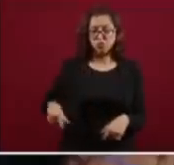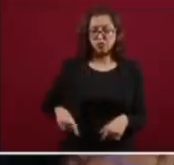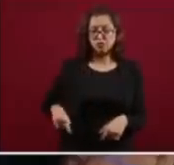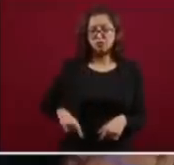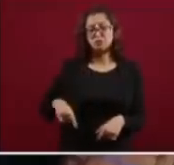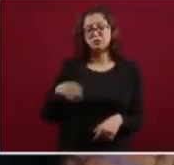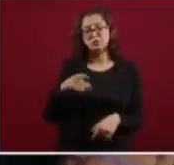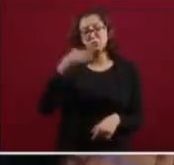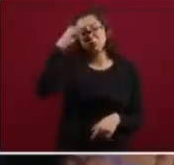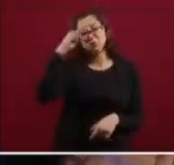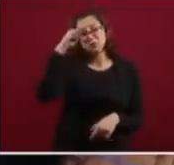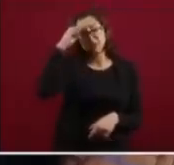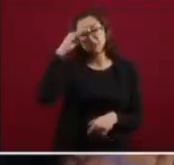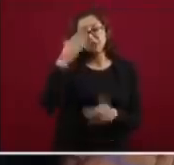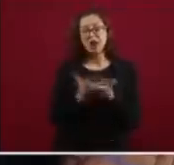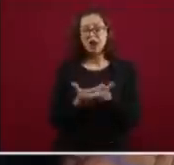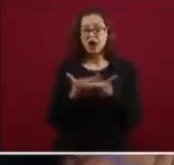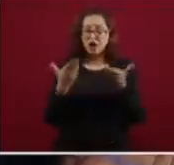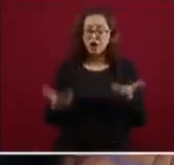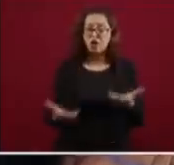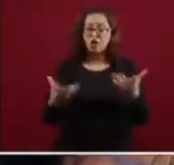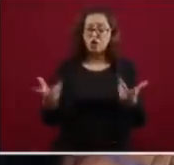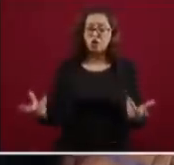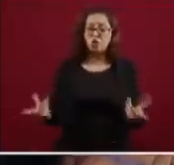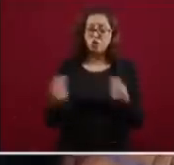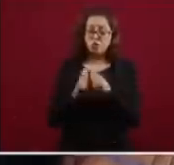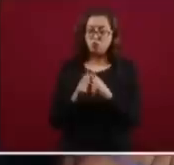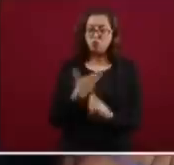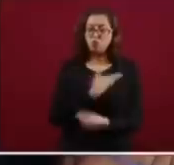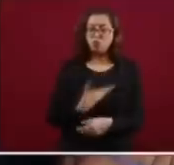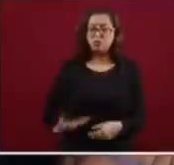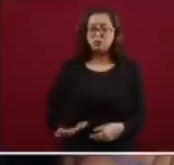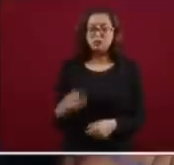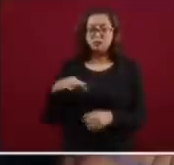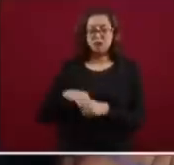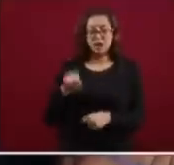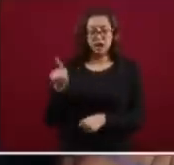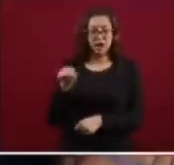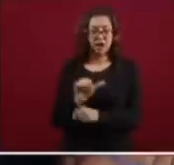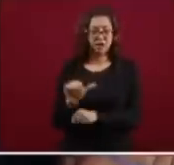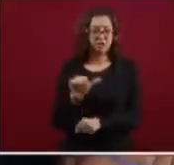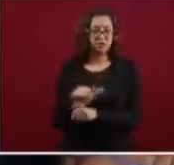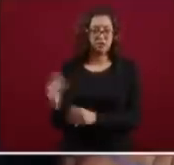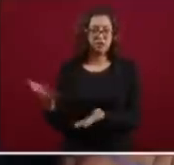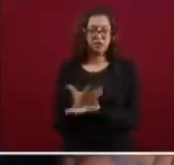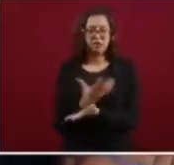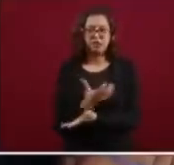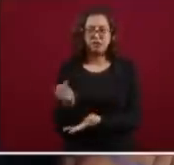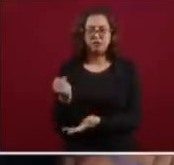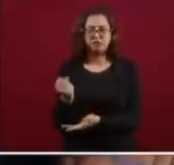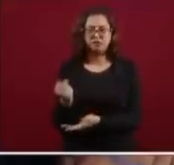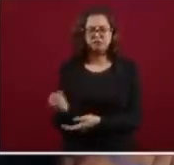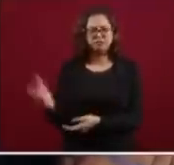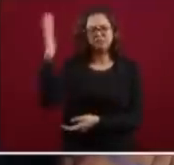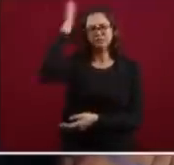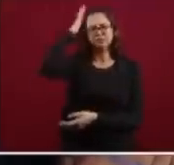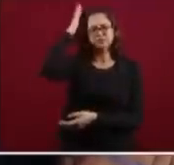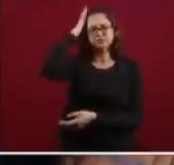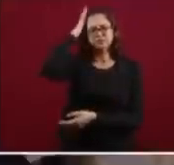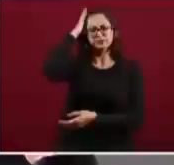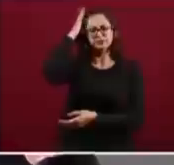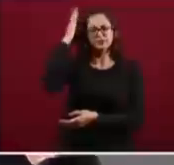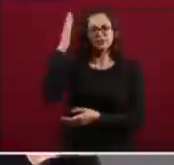se mira también junto ahora con el presidente electo en argentina como ya los liderazgos